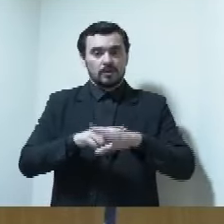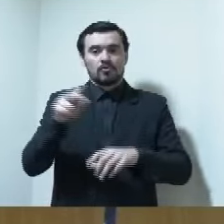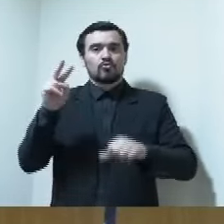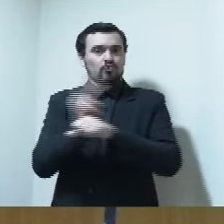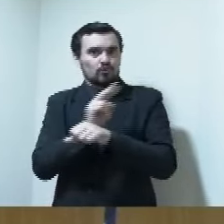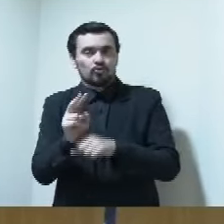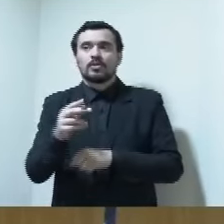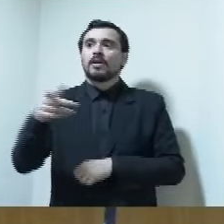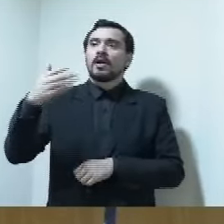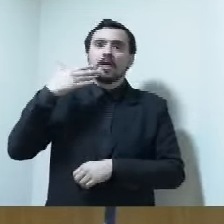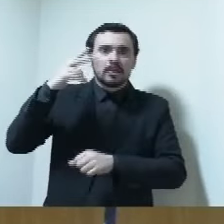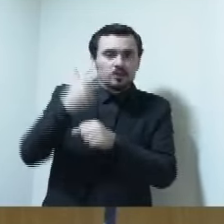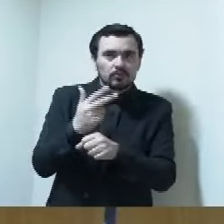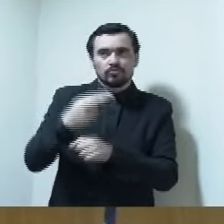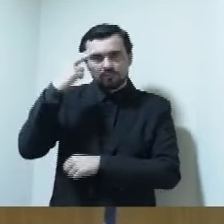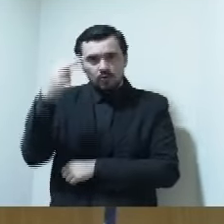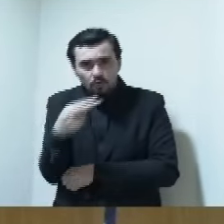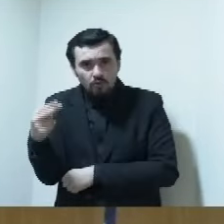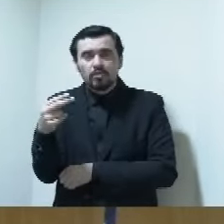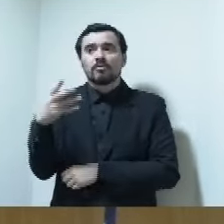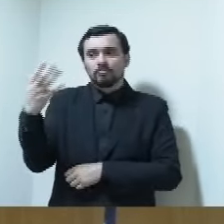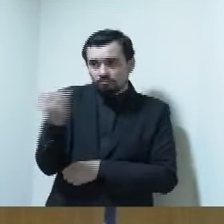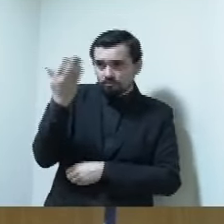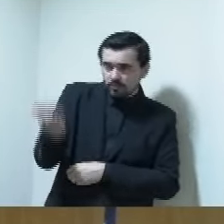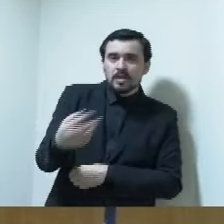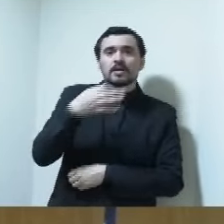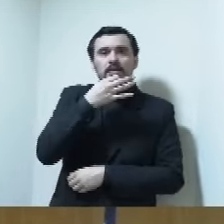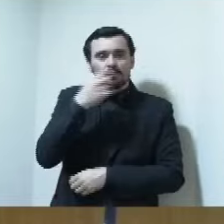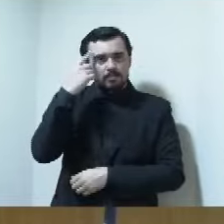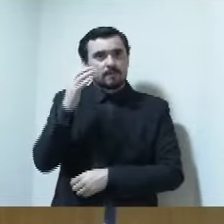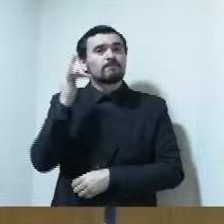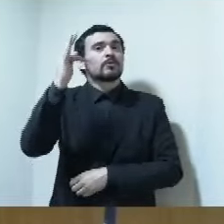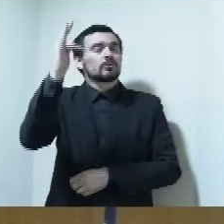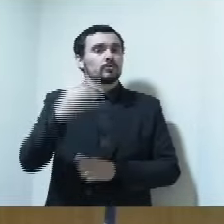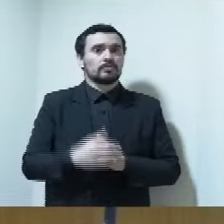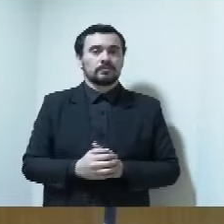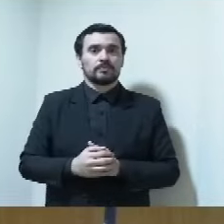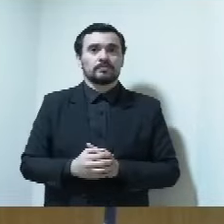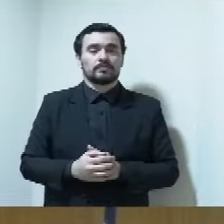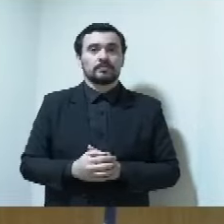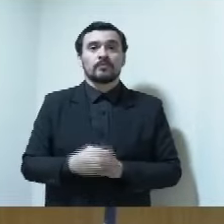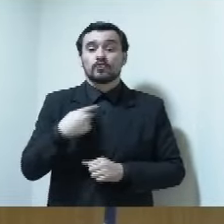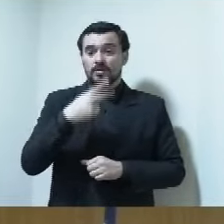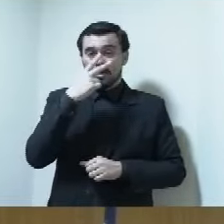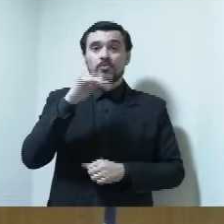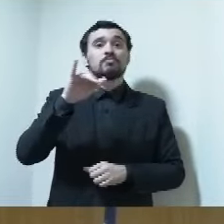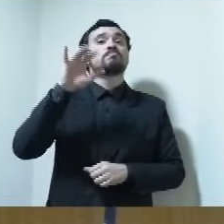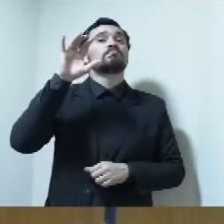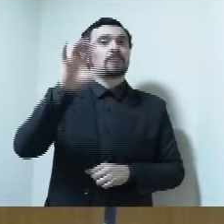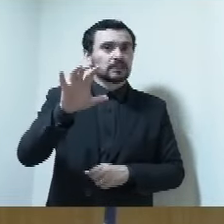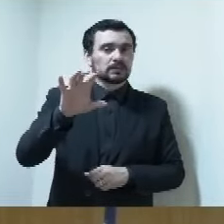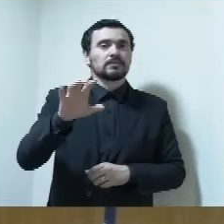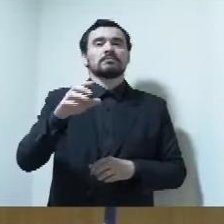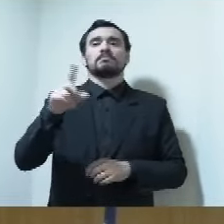cuide a sus mayores, que los honre y que los use de ejemplo para los desafíos del futuro. Quiero un país en el que no haya